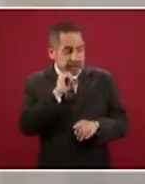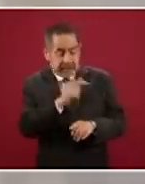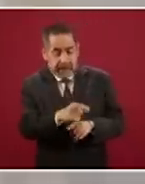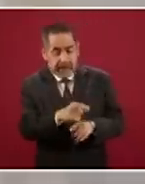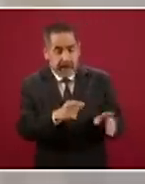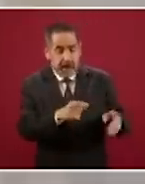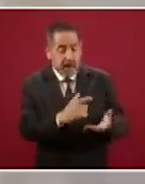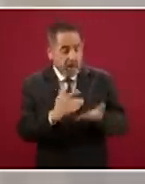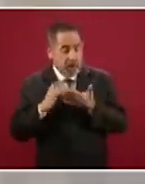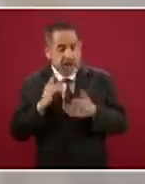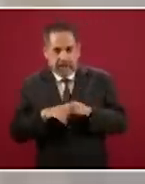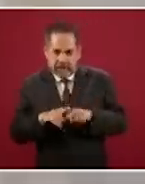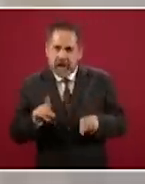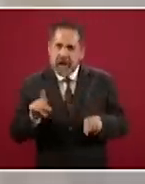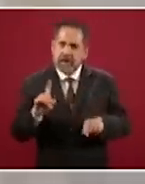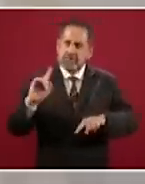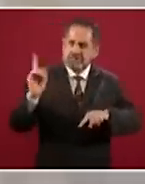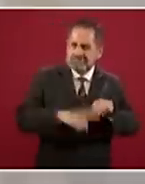Sablazo.